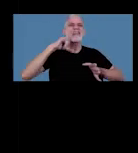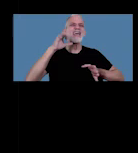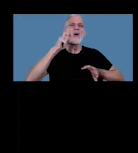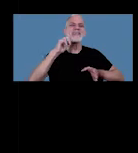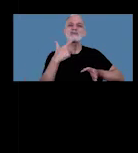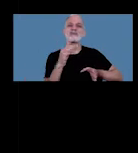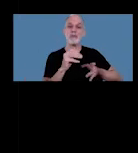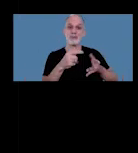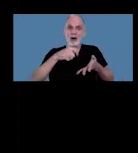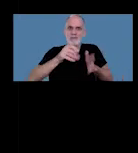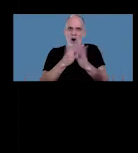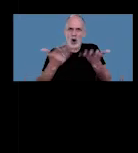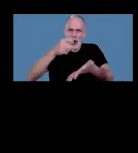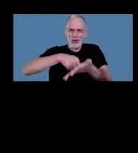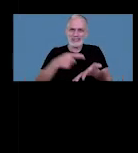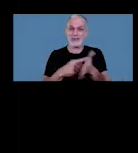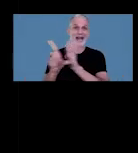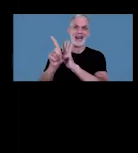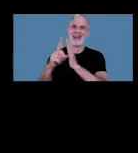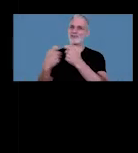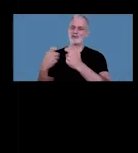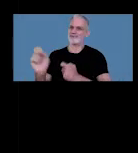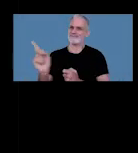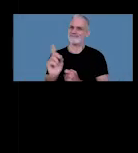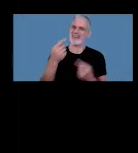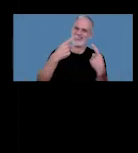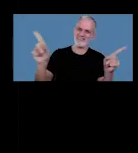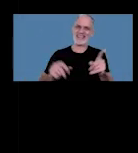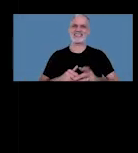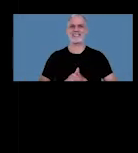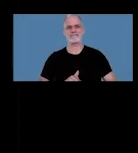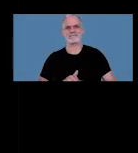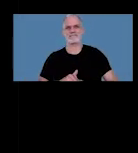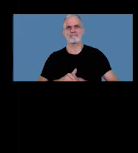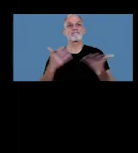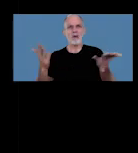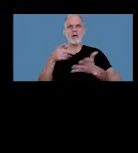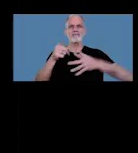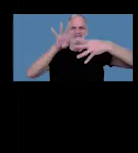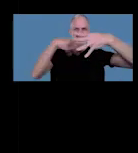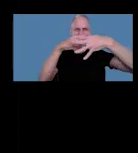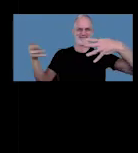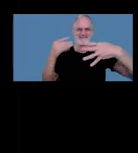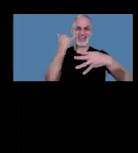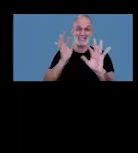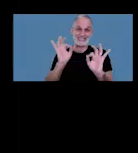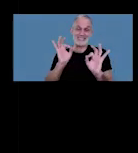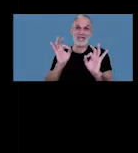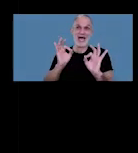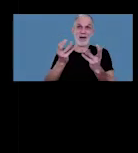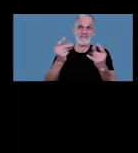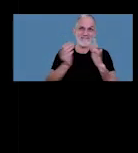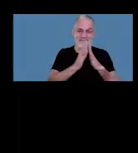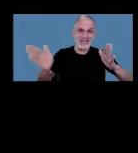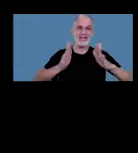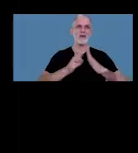en el Código Civil y no en la Ley de Sociedades Comerciales. Bueno, y acá les dejamos, ya redondeando, les dejamos